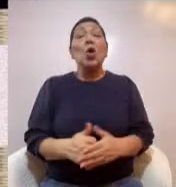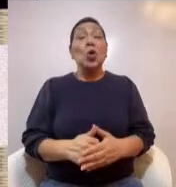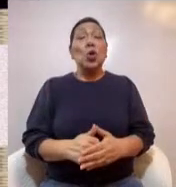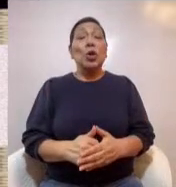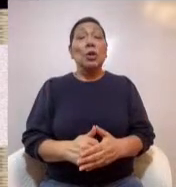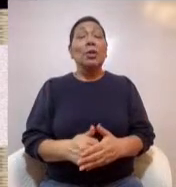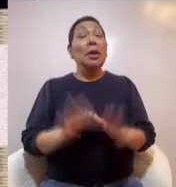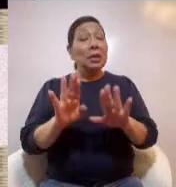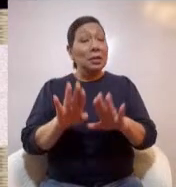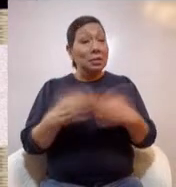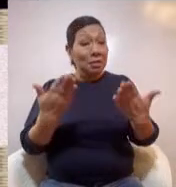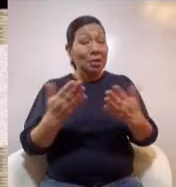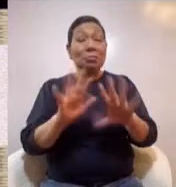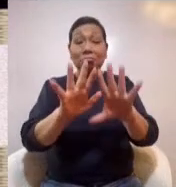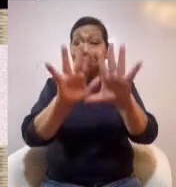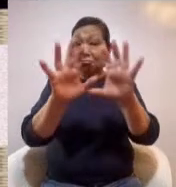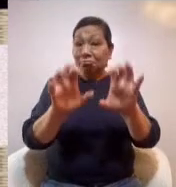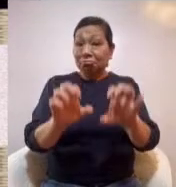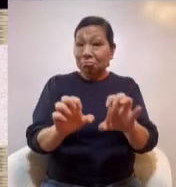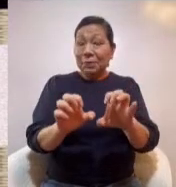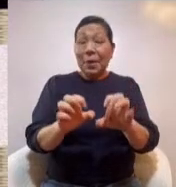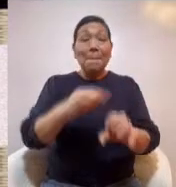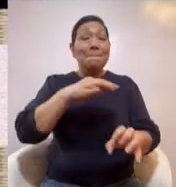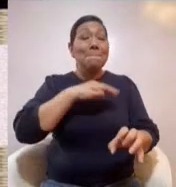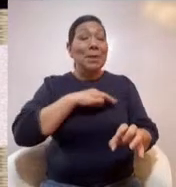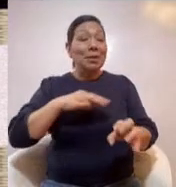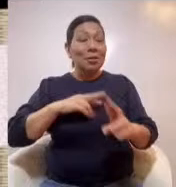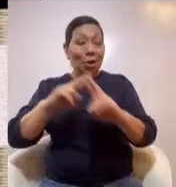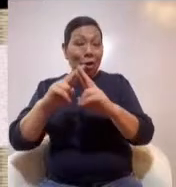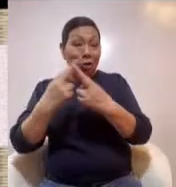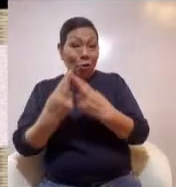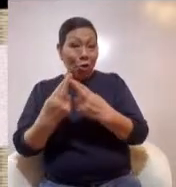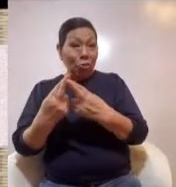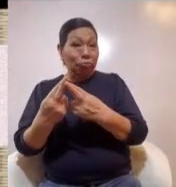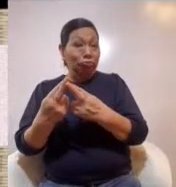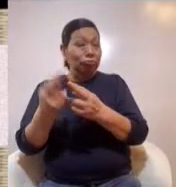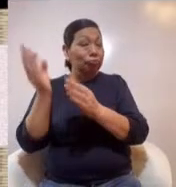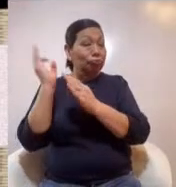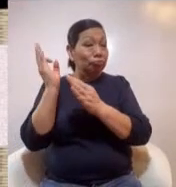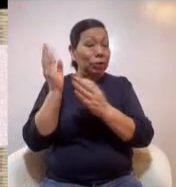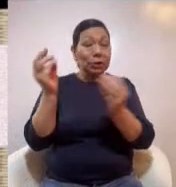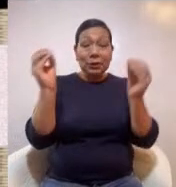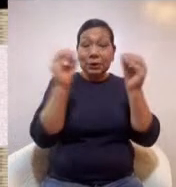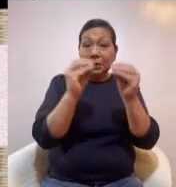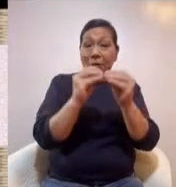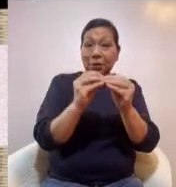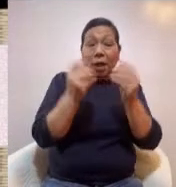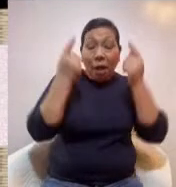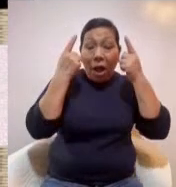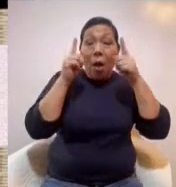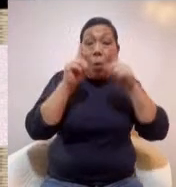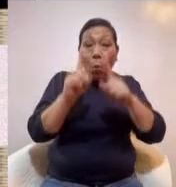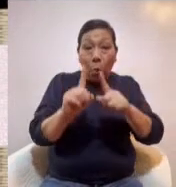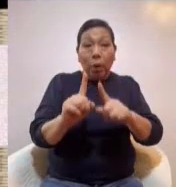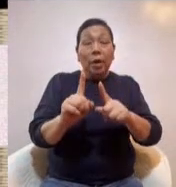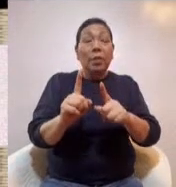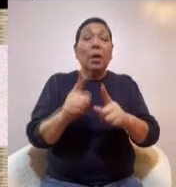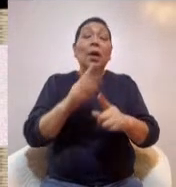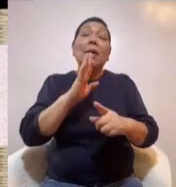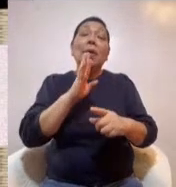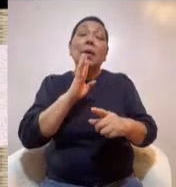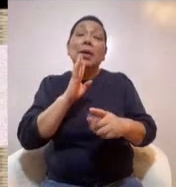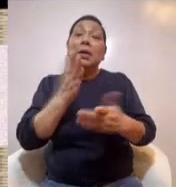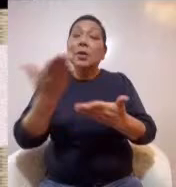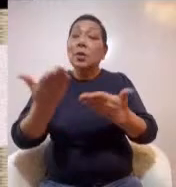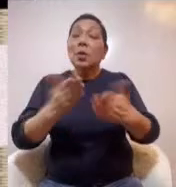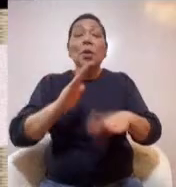momento, habiendo hecho esta evaluación, las ministras reunidas en Conferencia de Estados Partes se acuerda generar